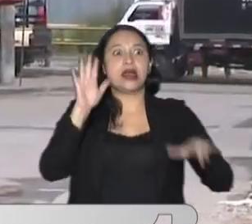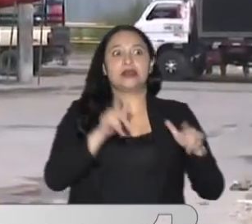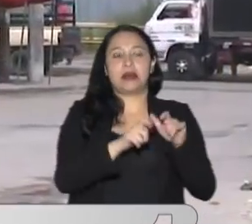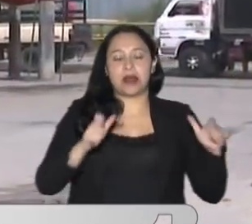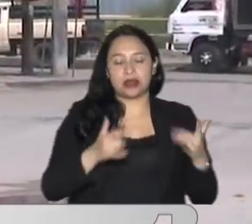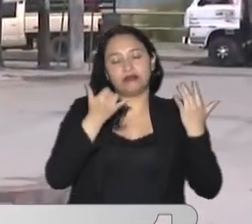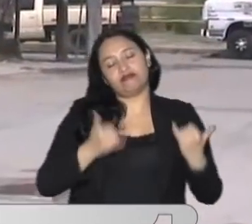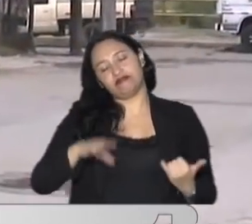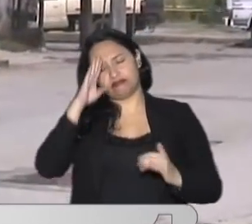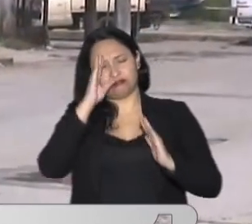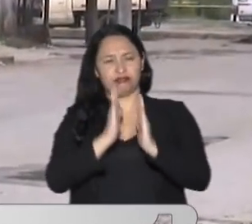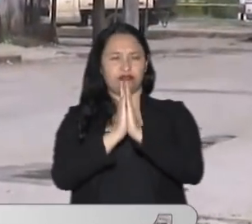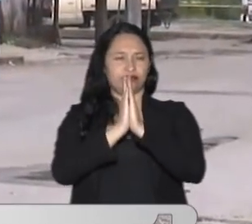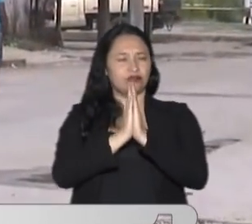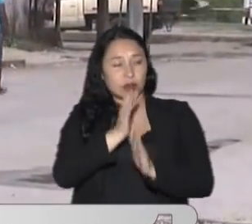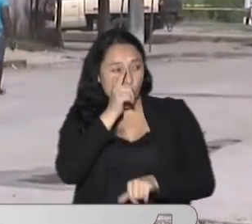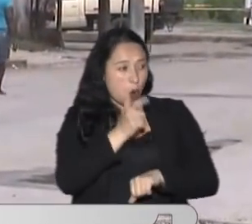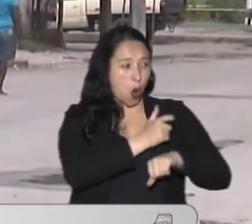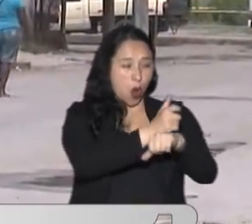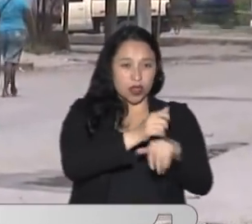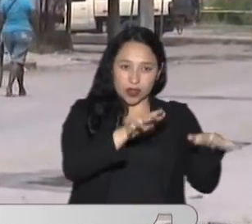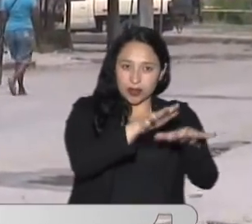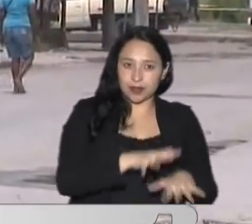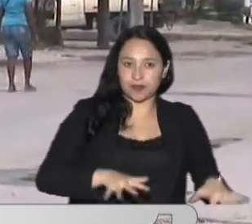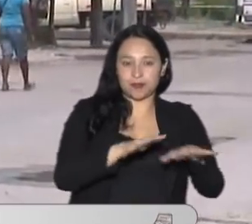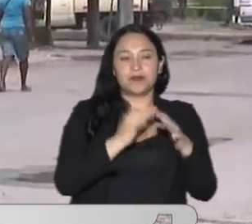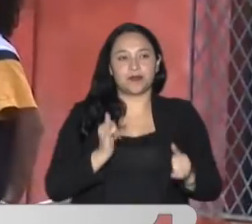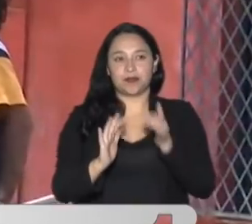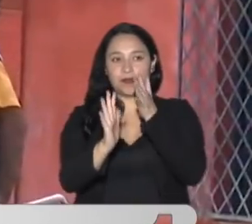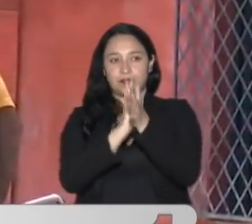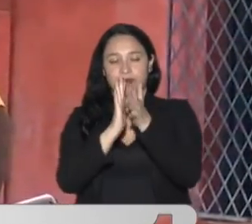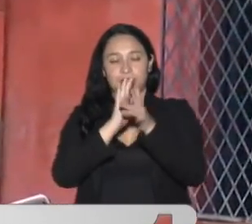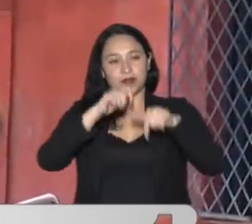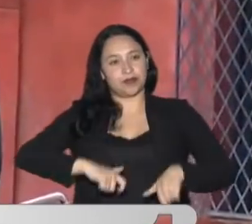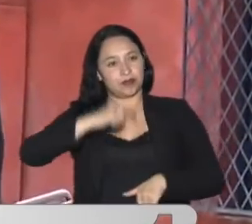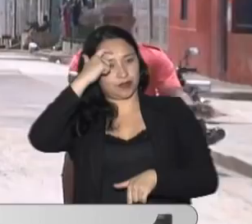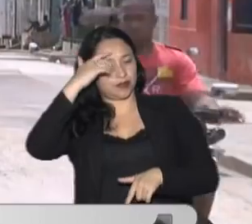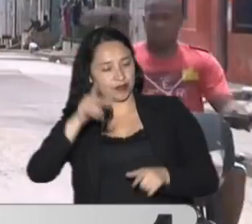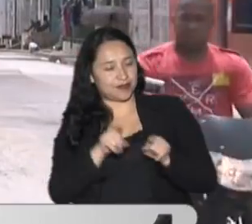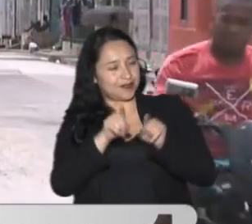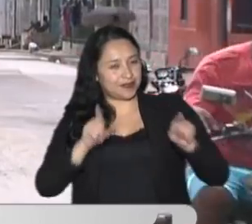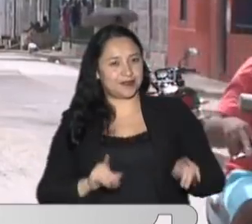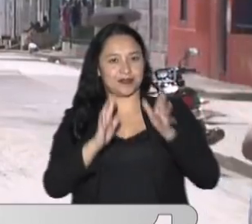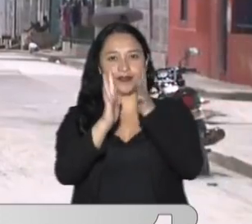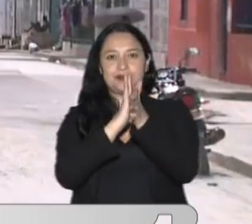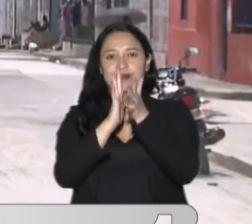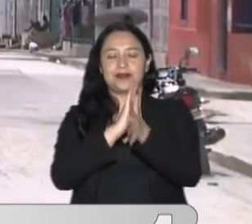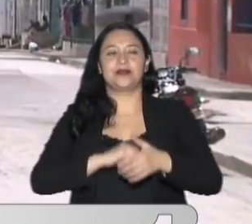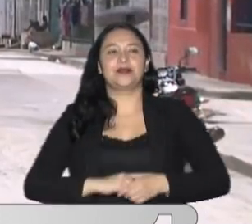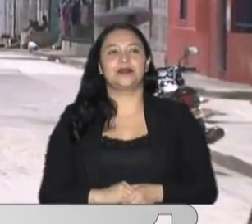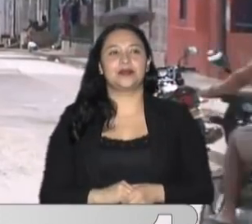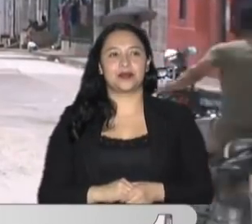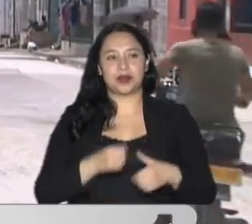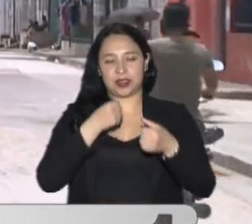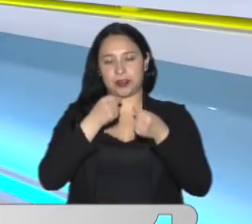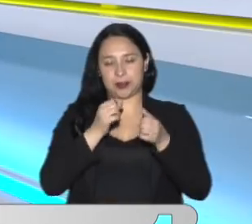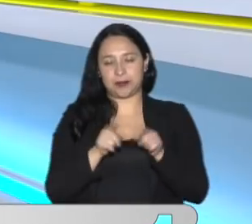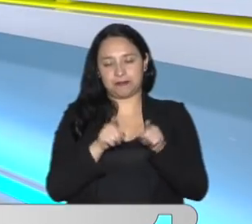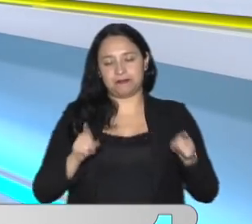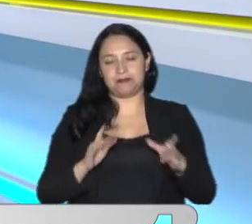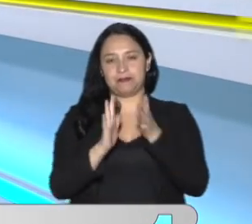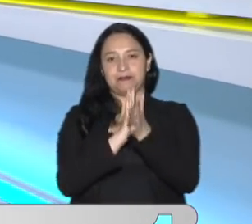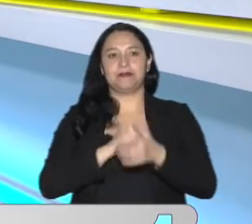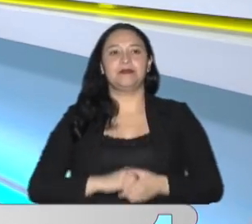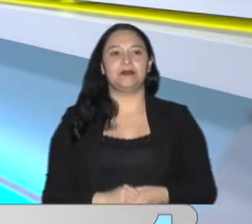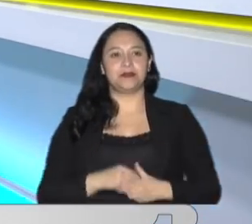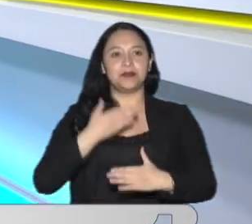los controles en todas estas zonas. Por ahora es toda la información desde Cartagena. Más adelante tendremos ampliación de esta noticia.